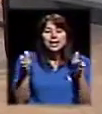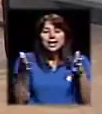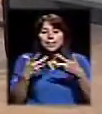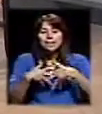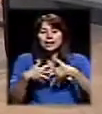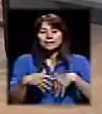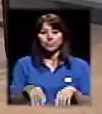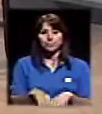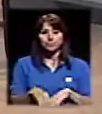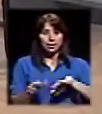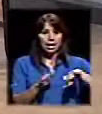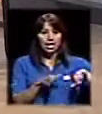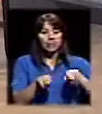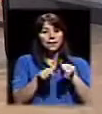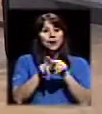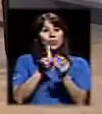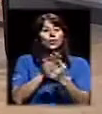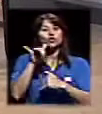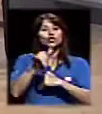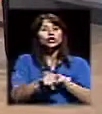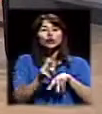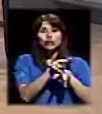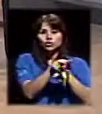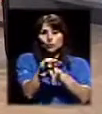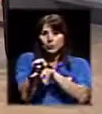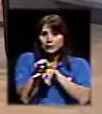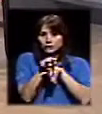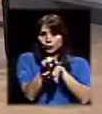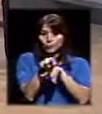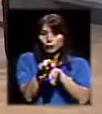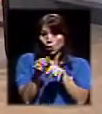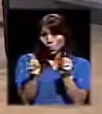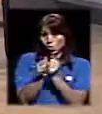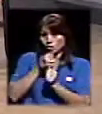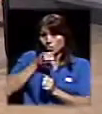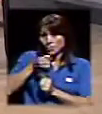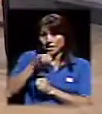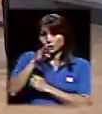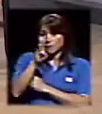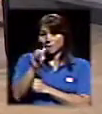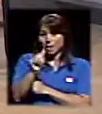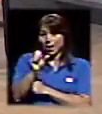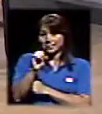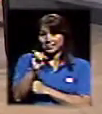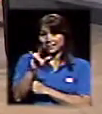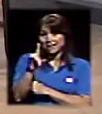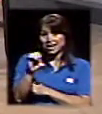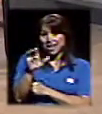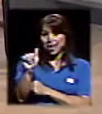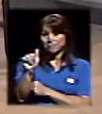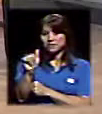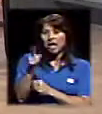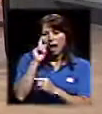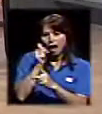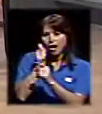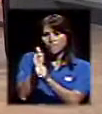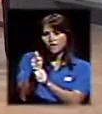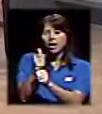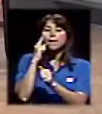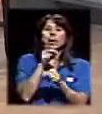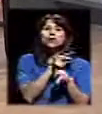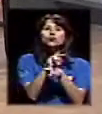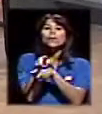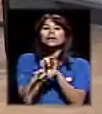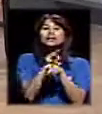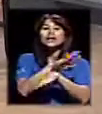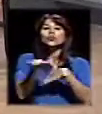supervisión consolidada, siguiendo las recomendaciones de Basilea, para poder supervisar todas las entidades financieras.